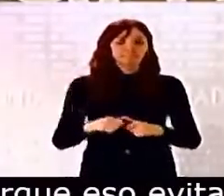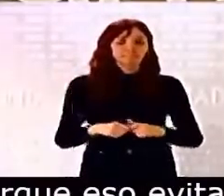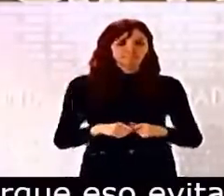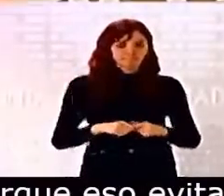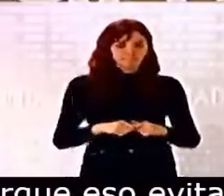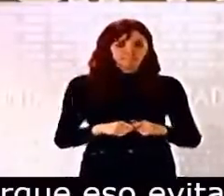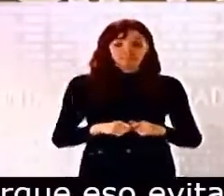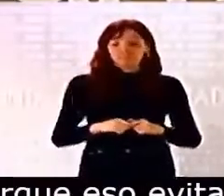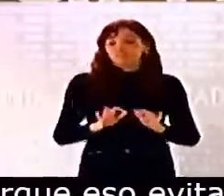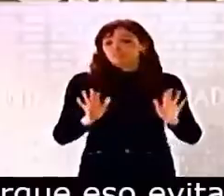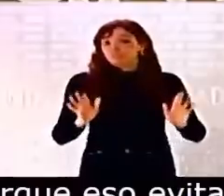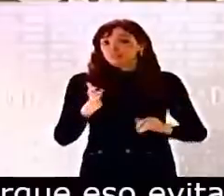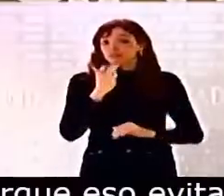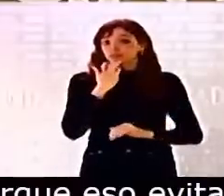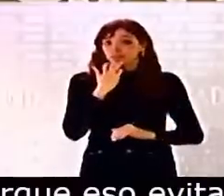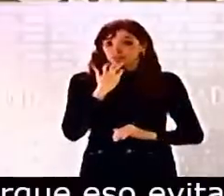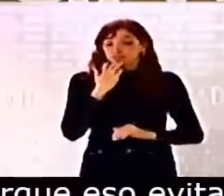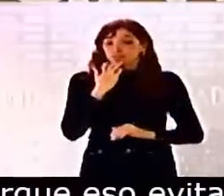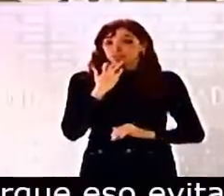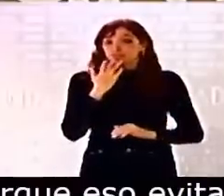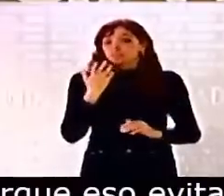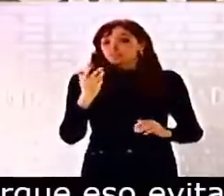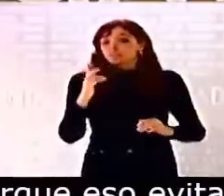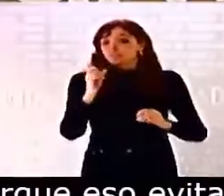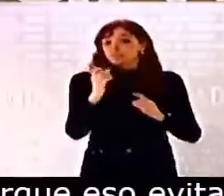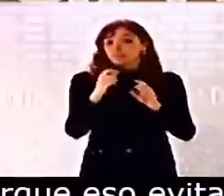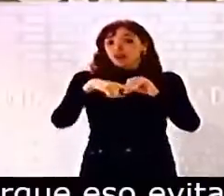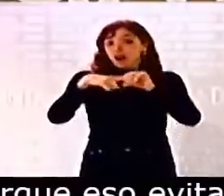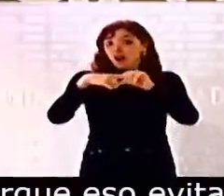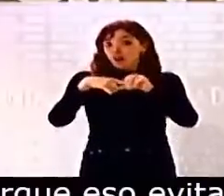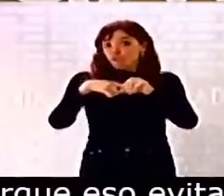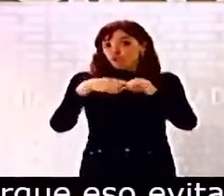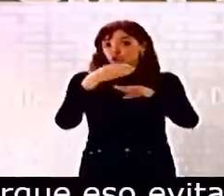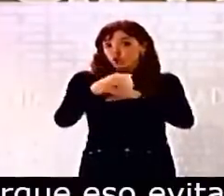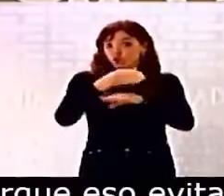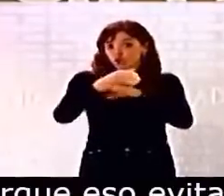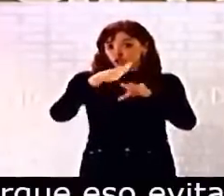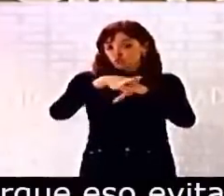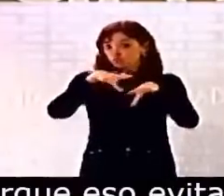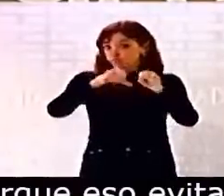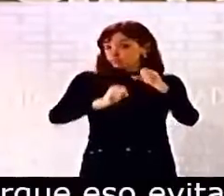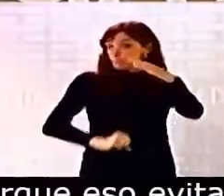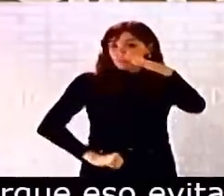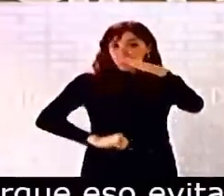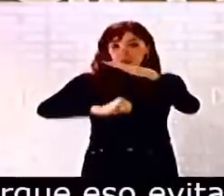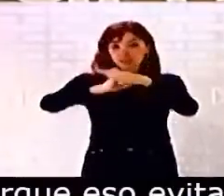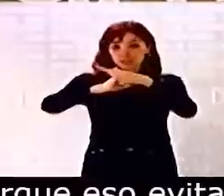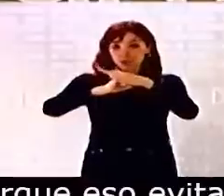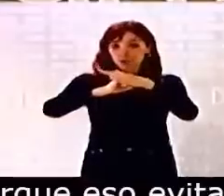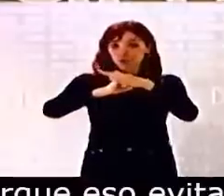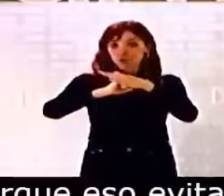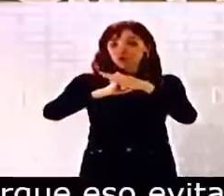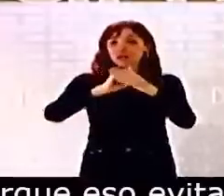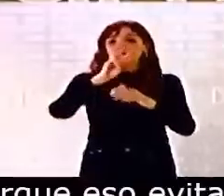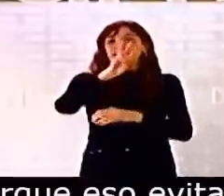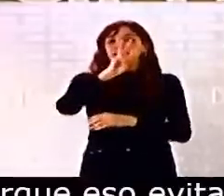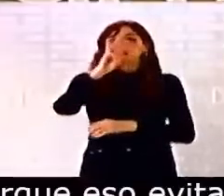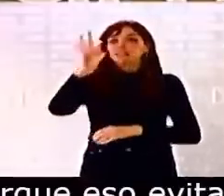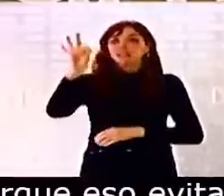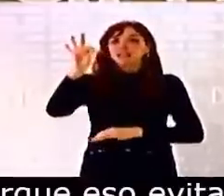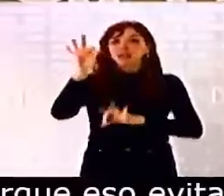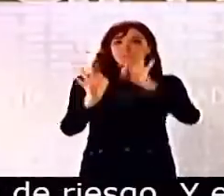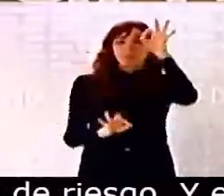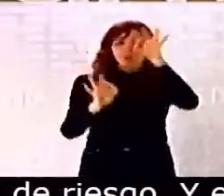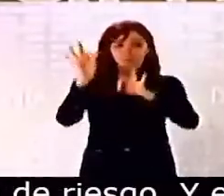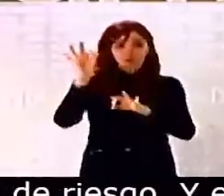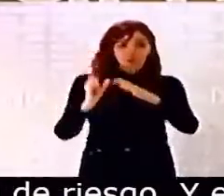Y en todo caso, el aforo no puede superar el 30% de